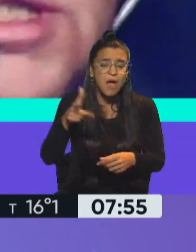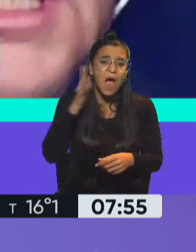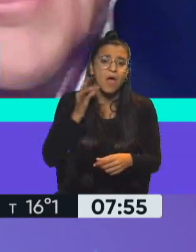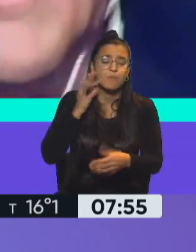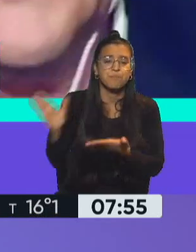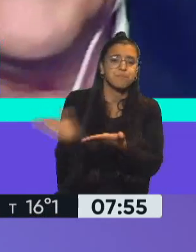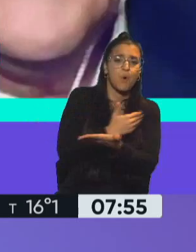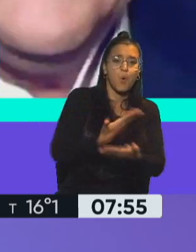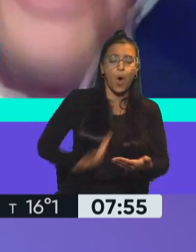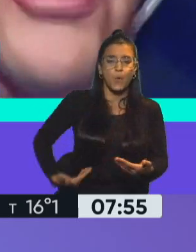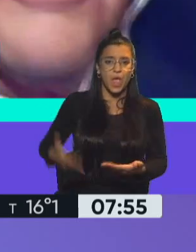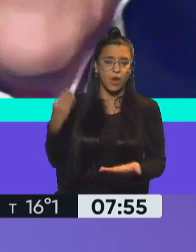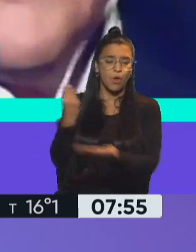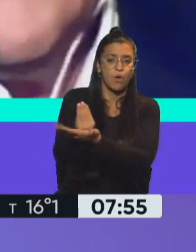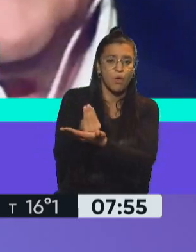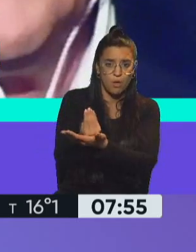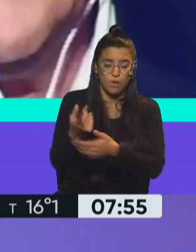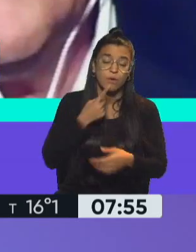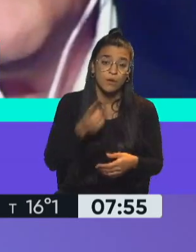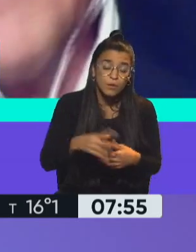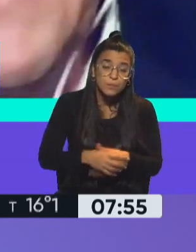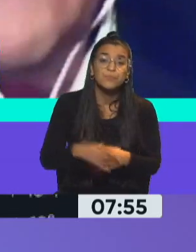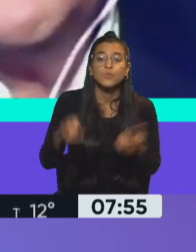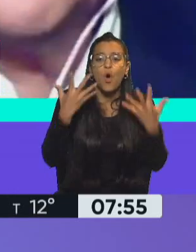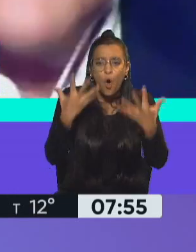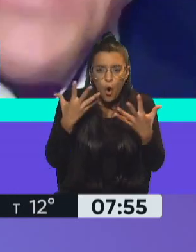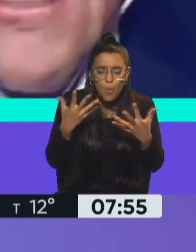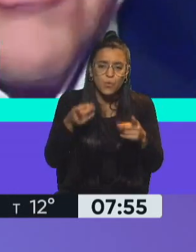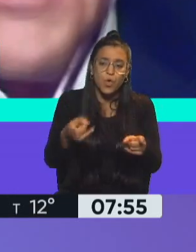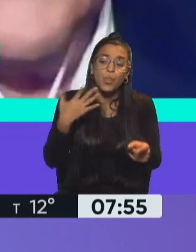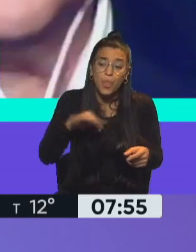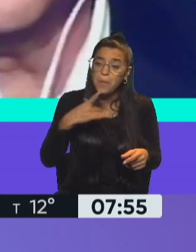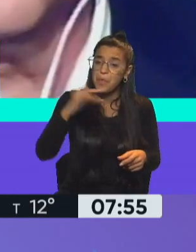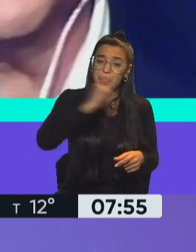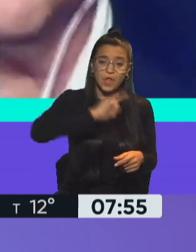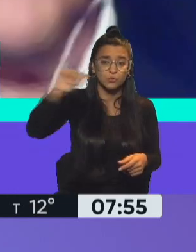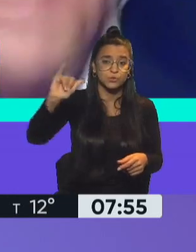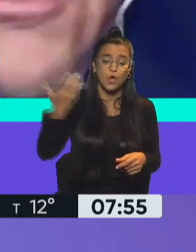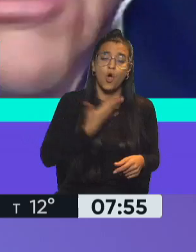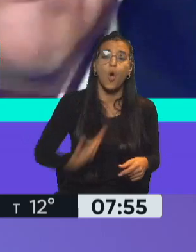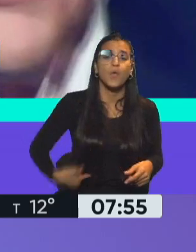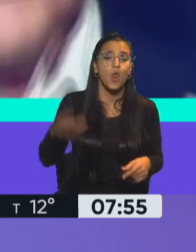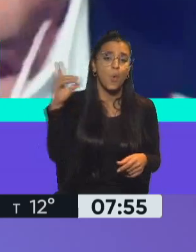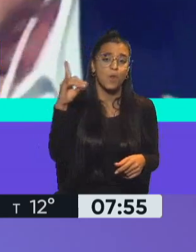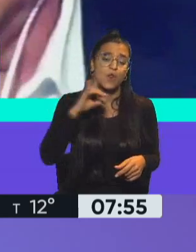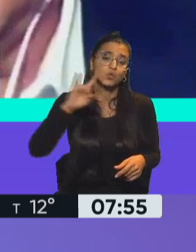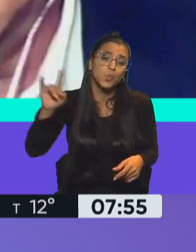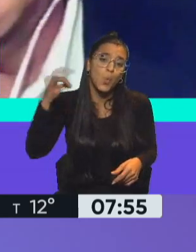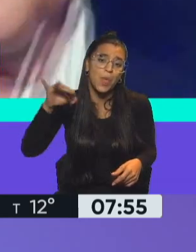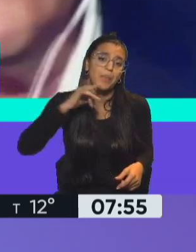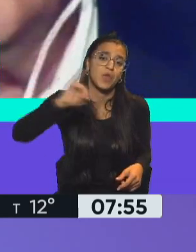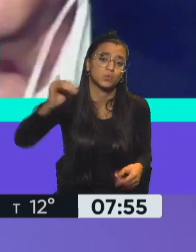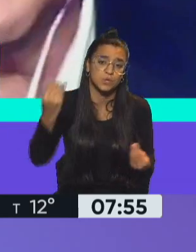sedición. Esto obviamente lo tendrá que denunciar el gobierno boliviano, porque